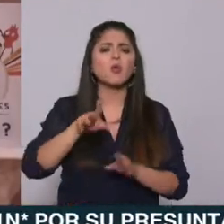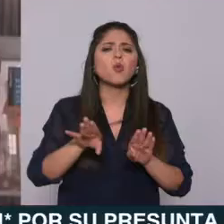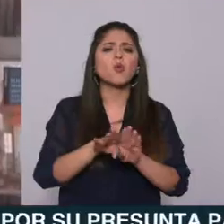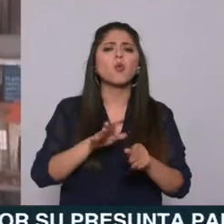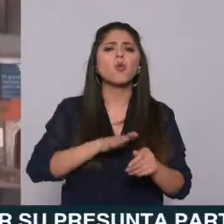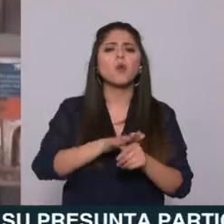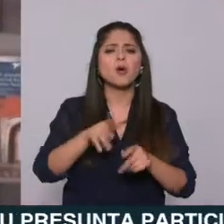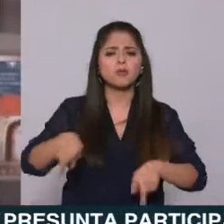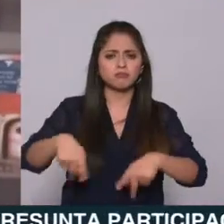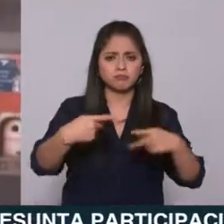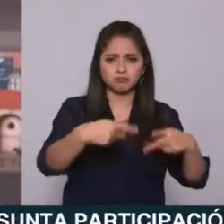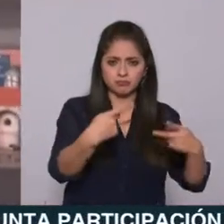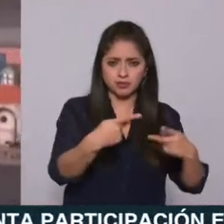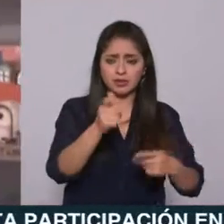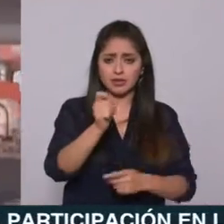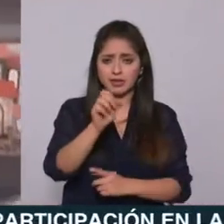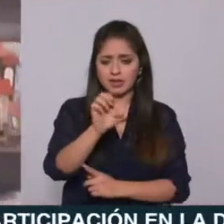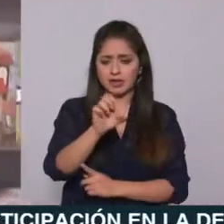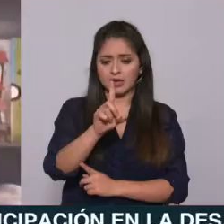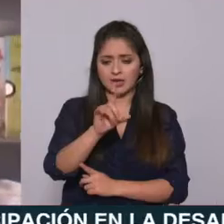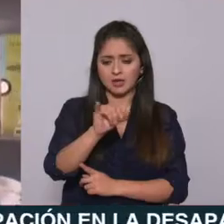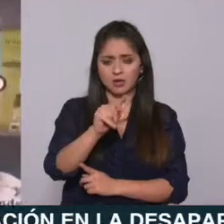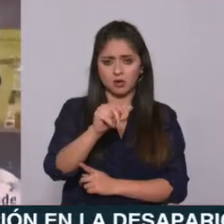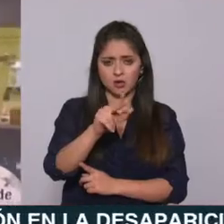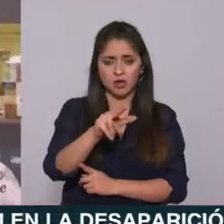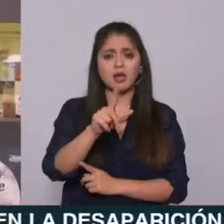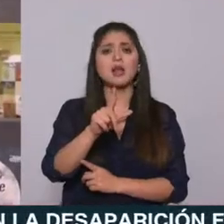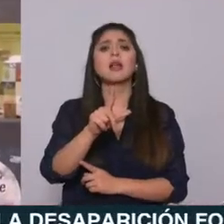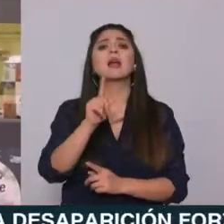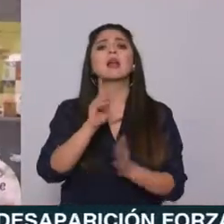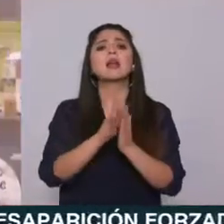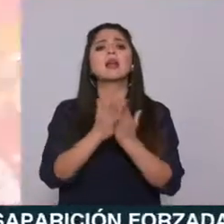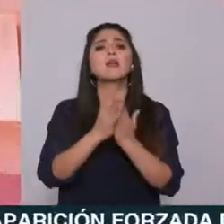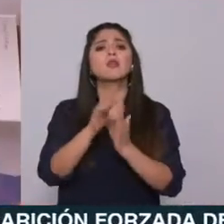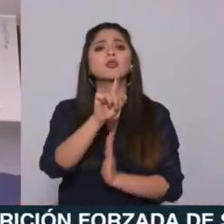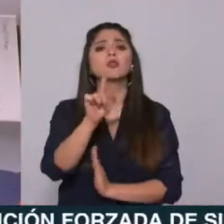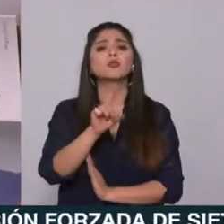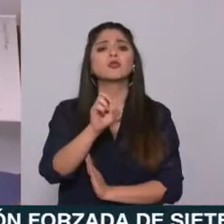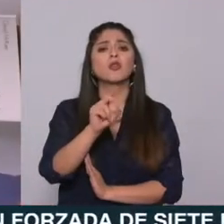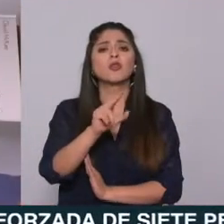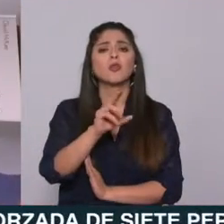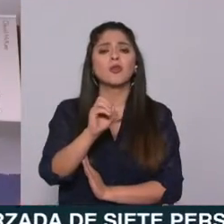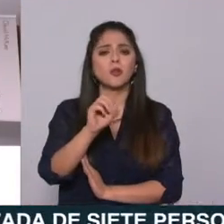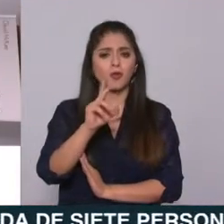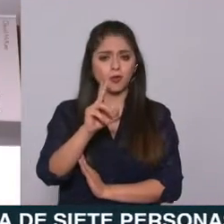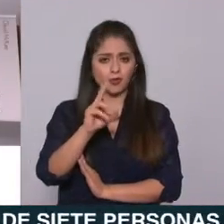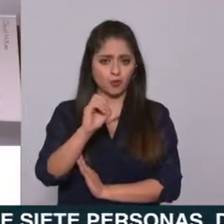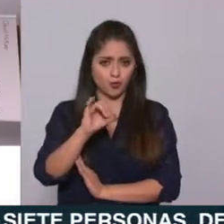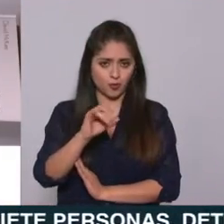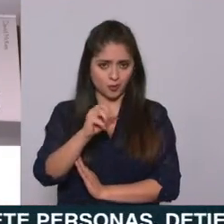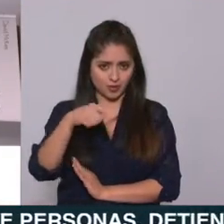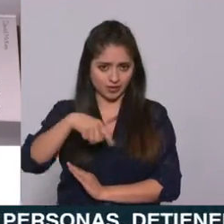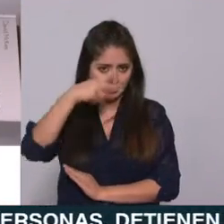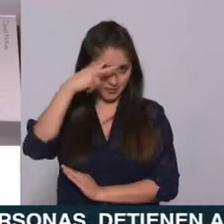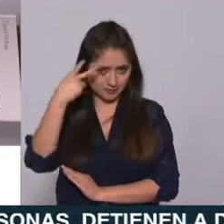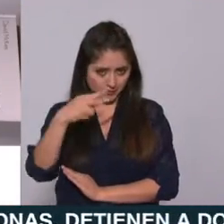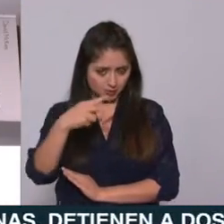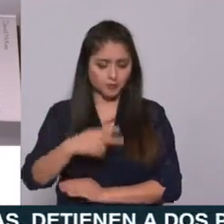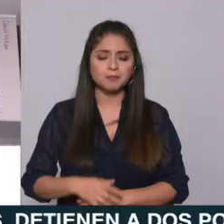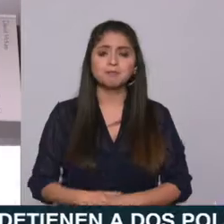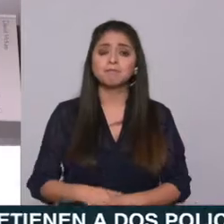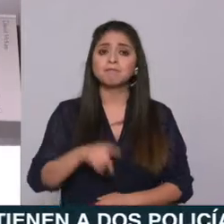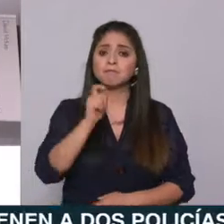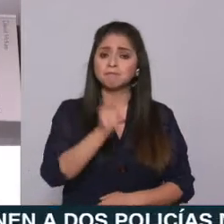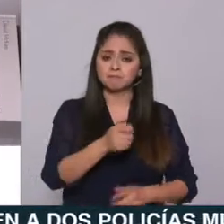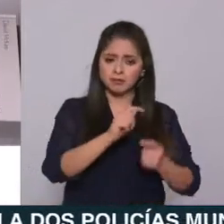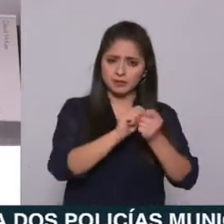ofrecen. Es el caso de Editorial Libros del Zorro Rojo en México. Todo lo que manejamos es ilustrado y los textos son traducciones